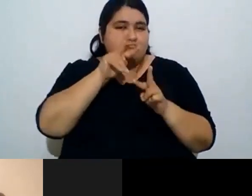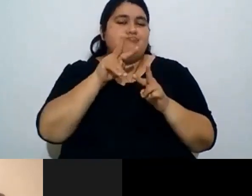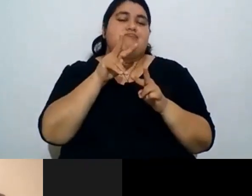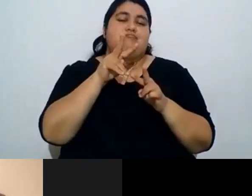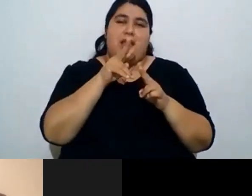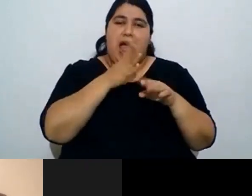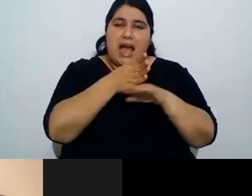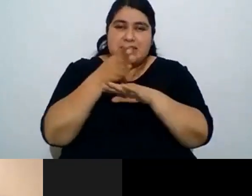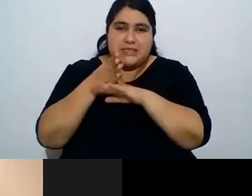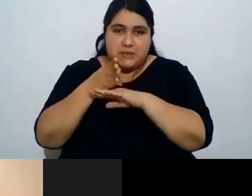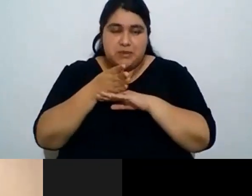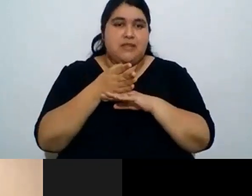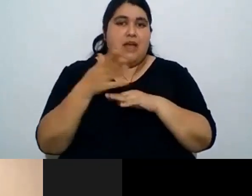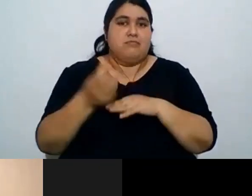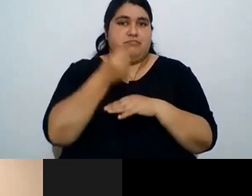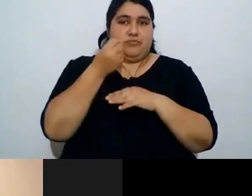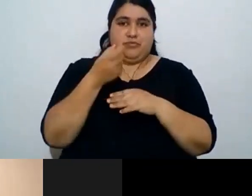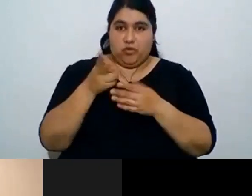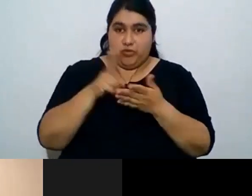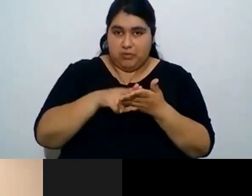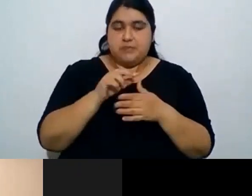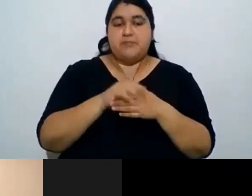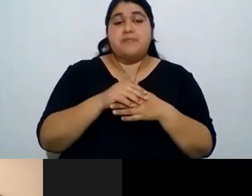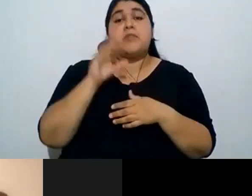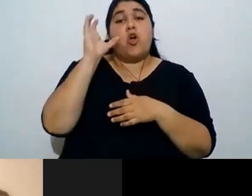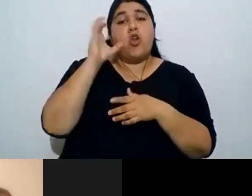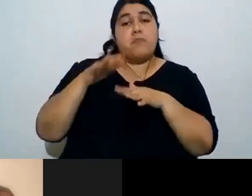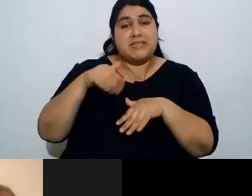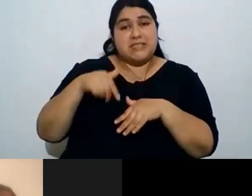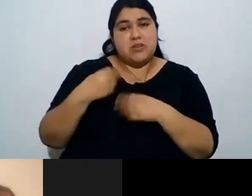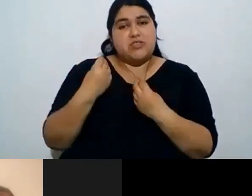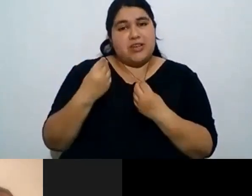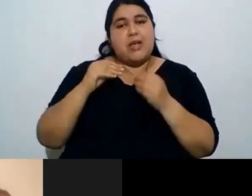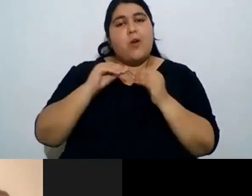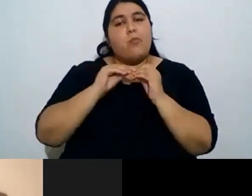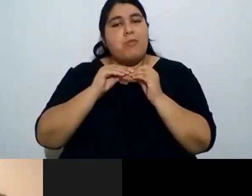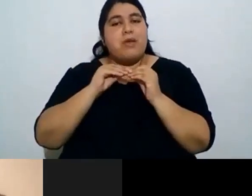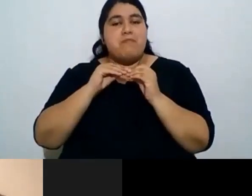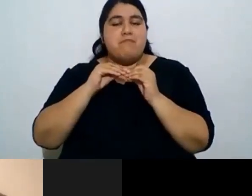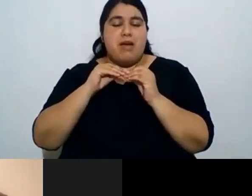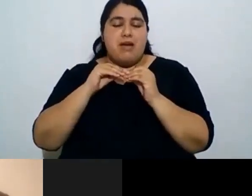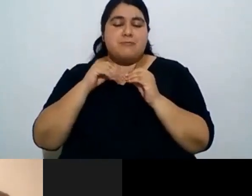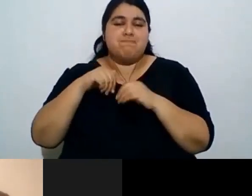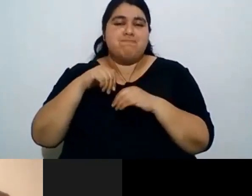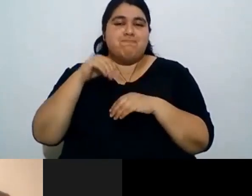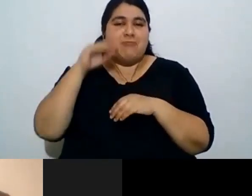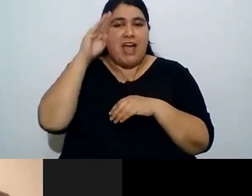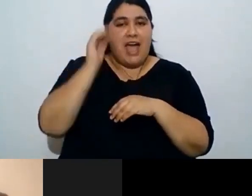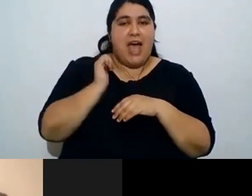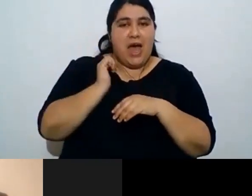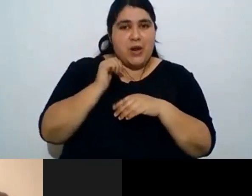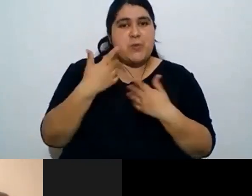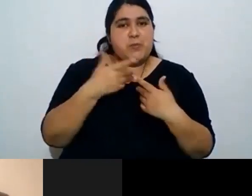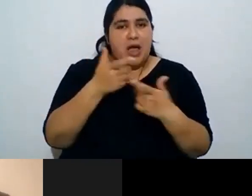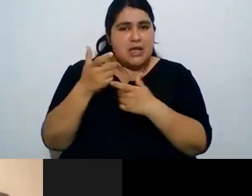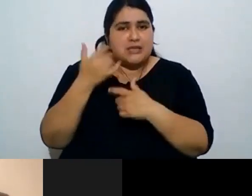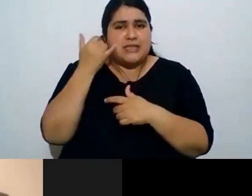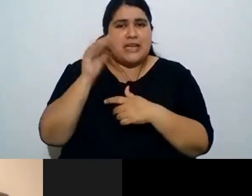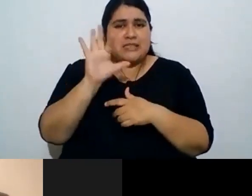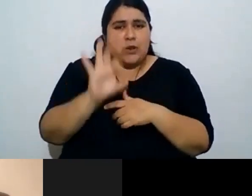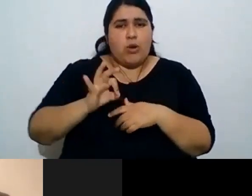que también nos toca en Colombia y es el conflicto armado en el cual llevamos 50